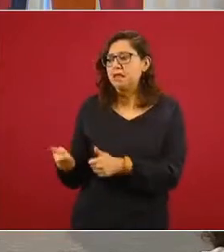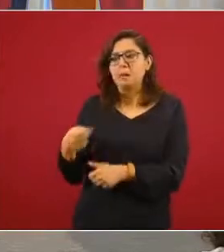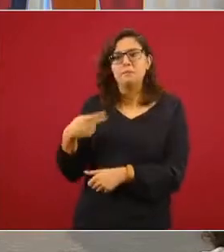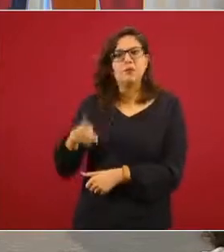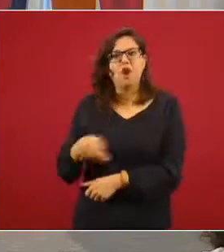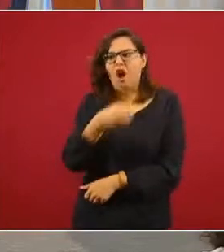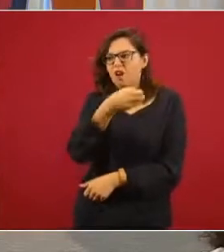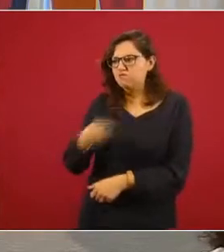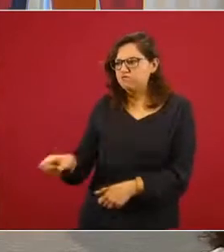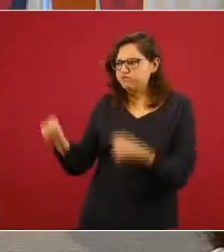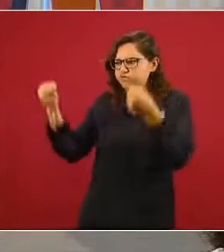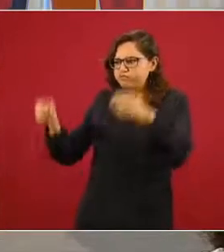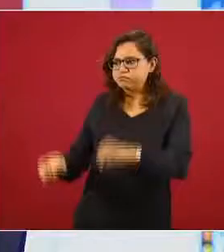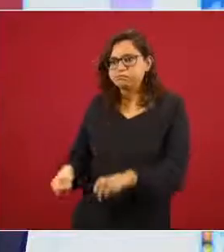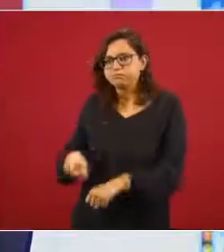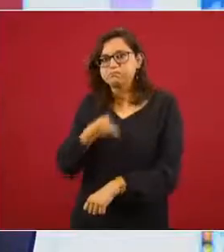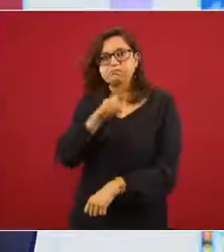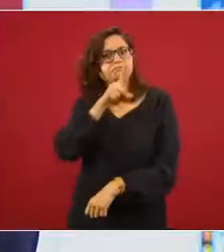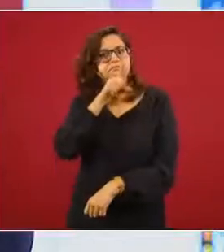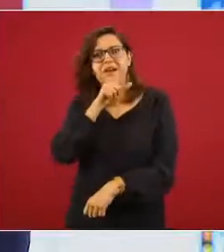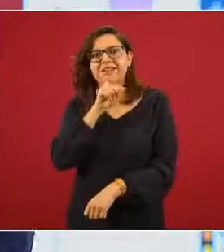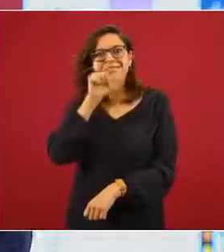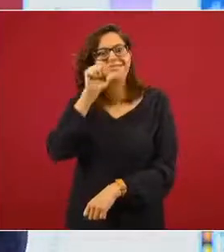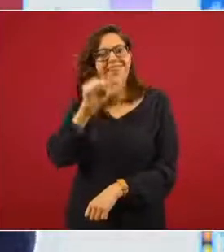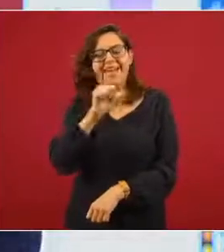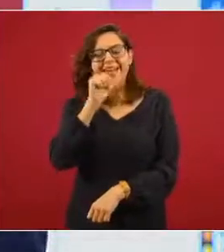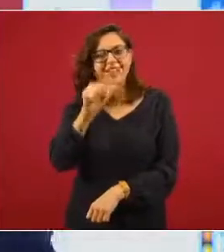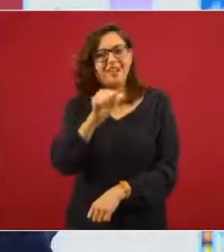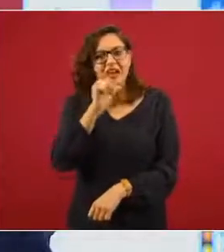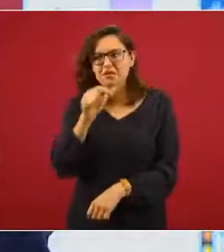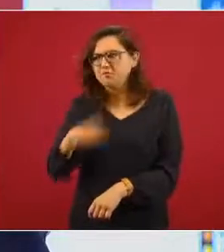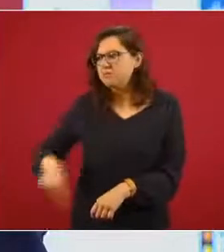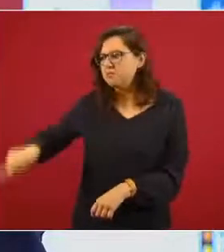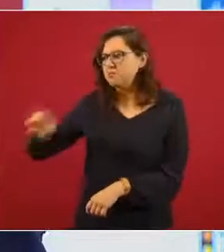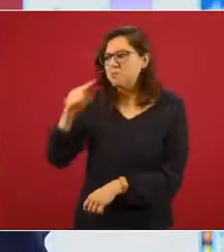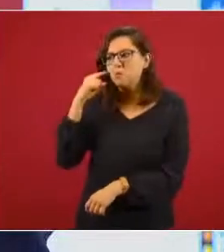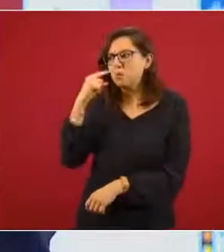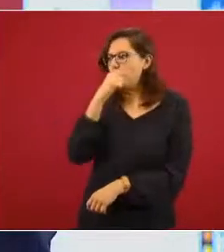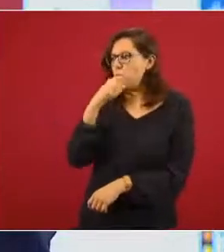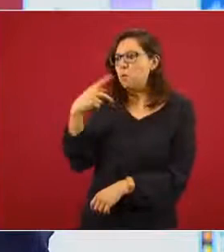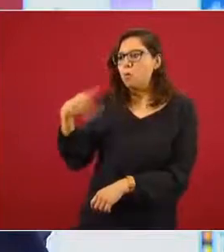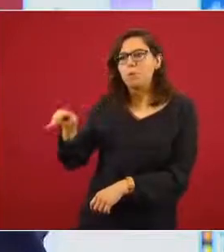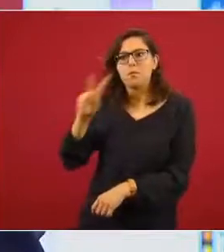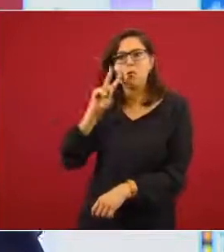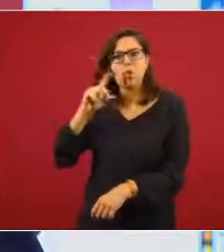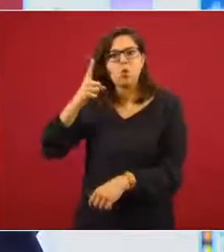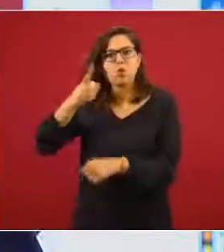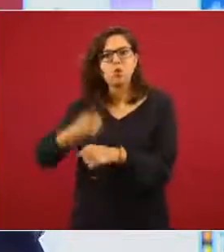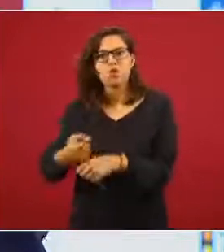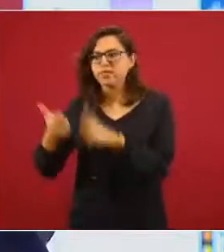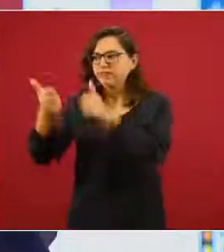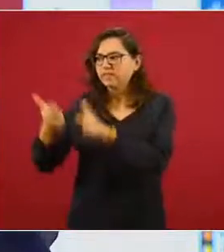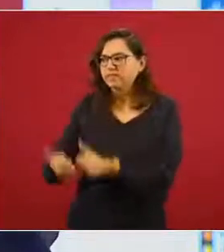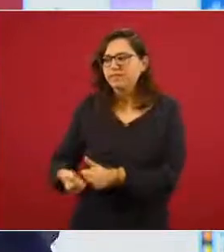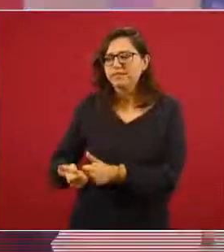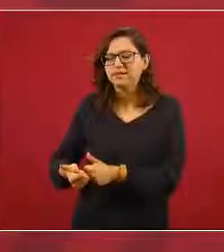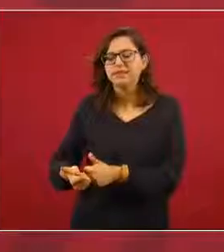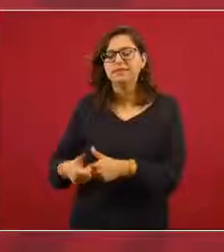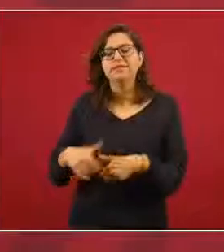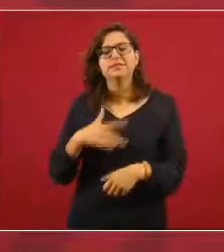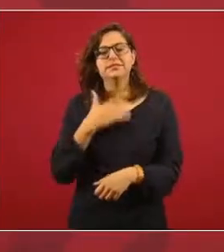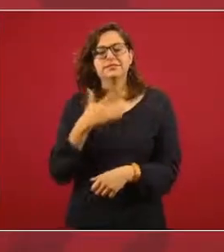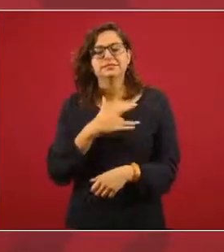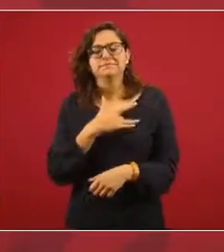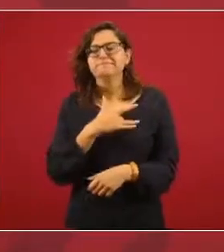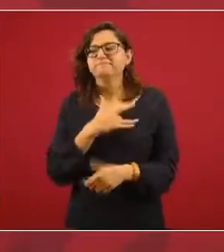fuerza pública, y sin embargo, y agradecemos una y las veces necesarias al pueblo de México,